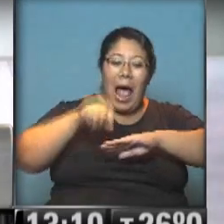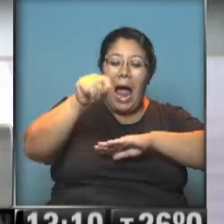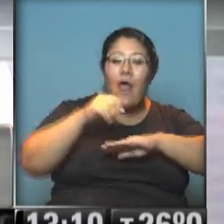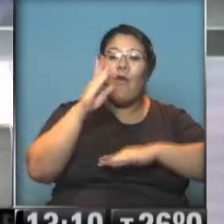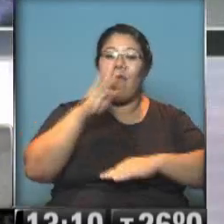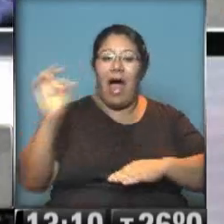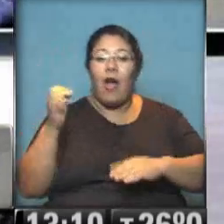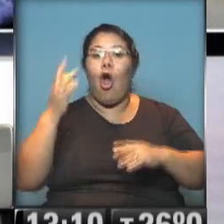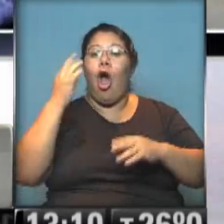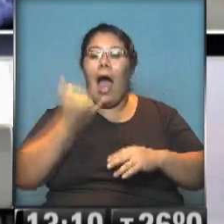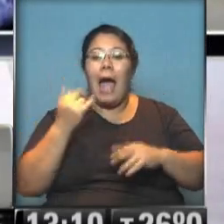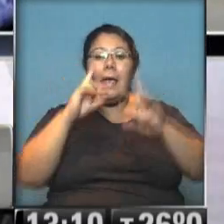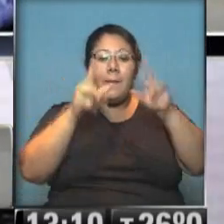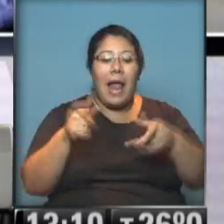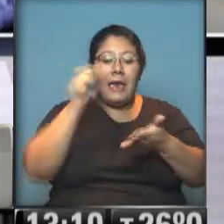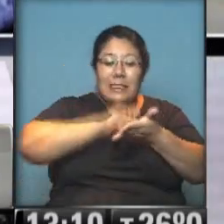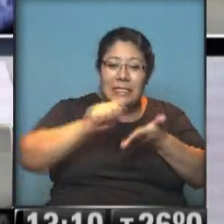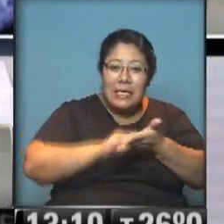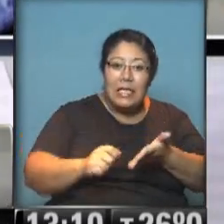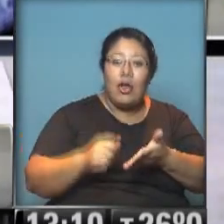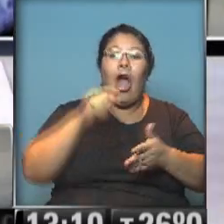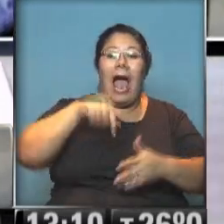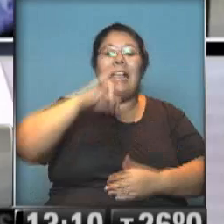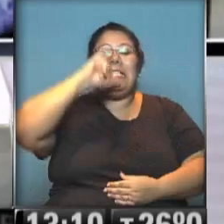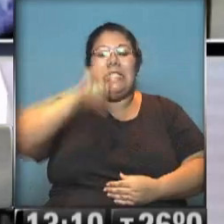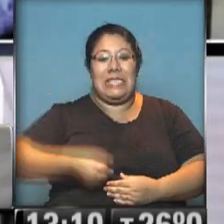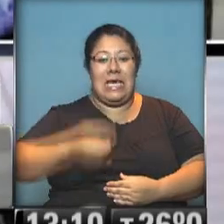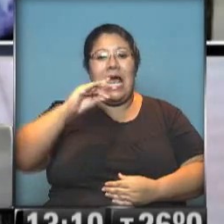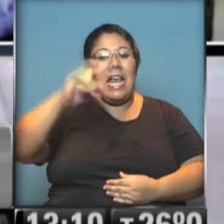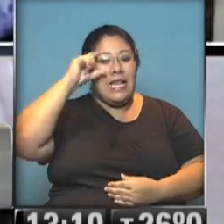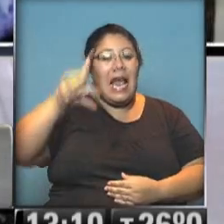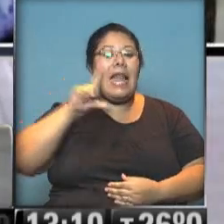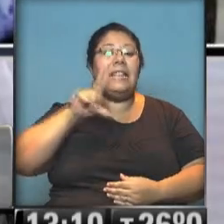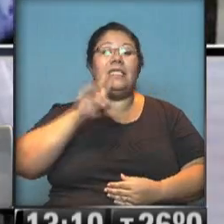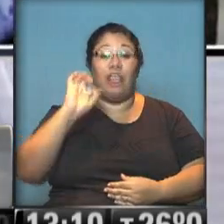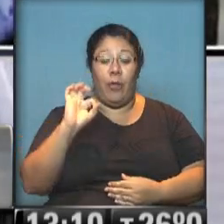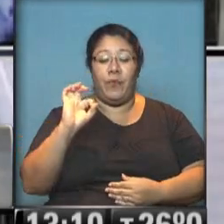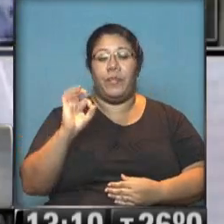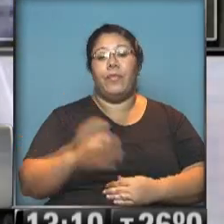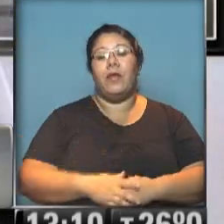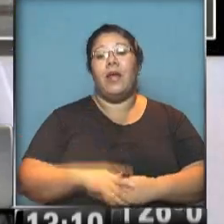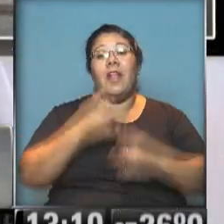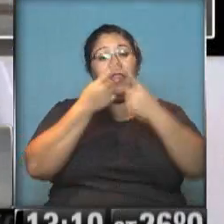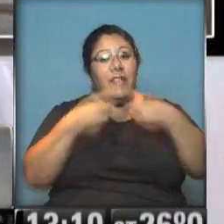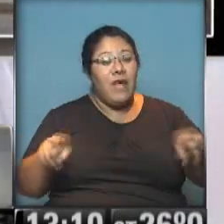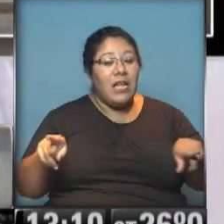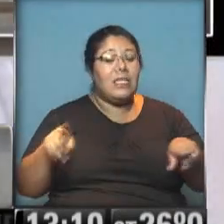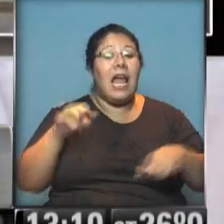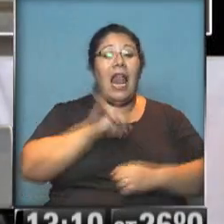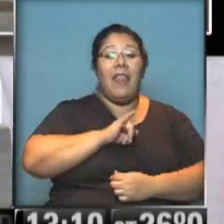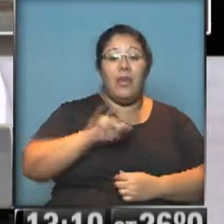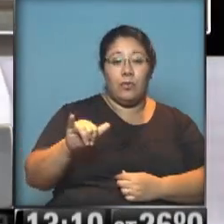ejecución etcétera compré bueno en ese caso pero acá no habría nada de eso y queda muy claro en la denuncia de rafic a las circulares rojas